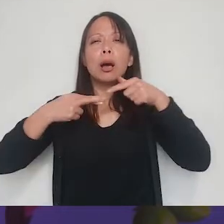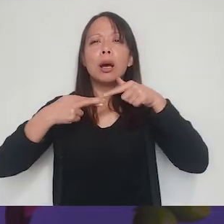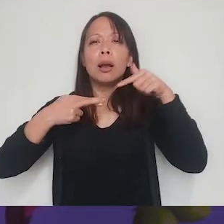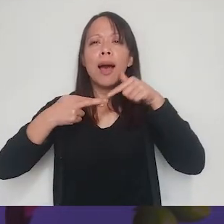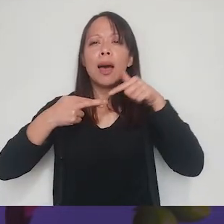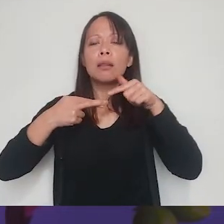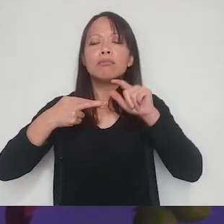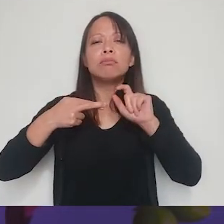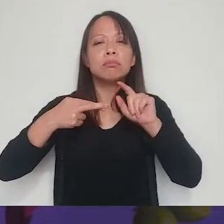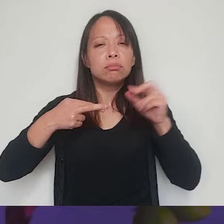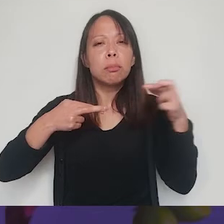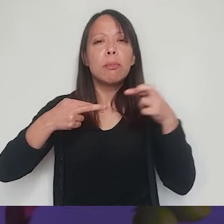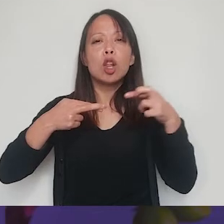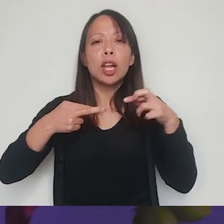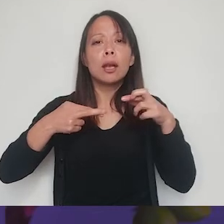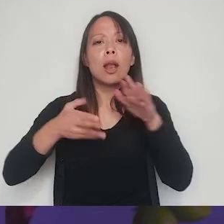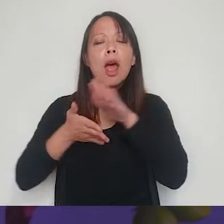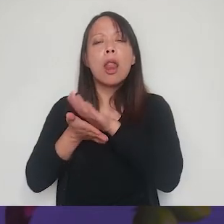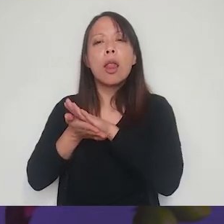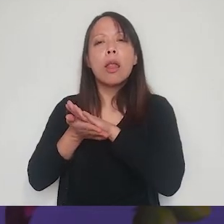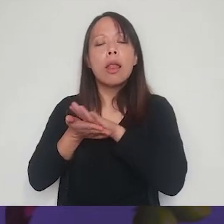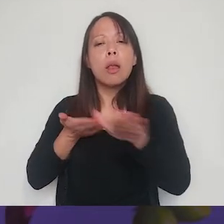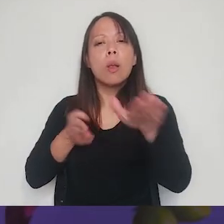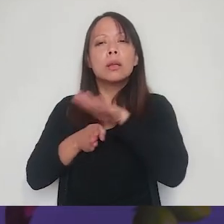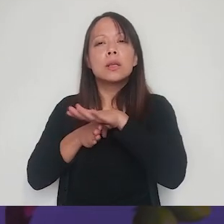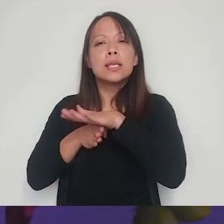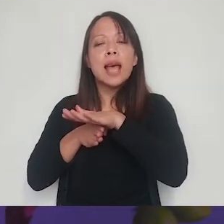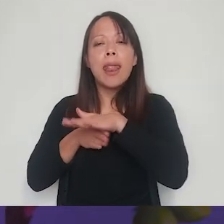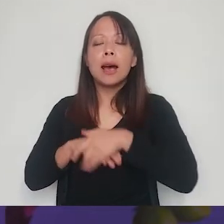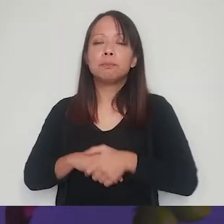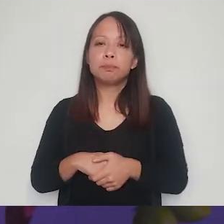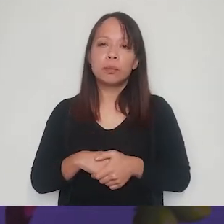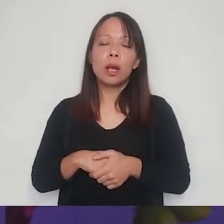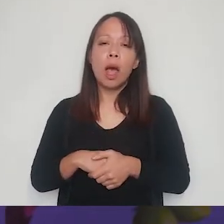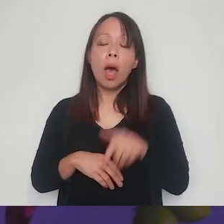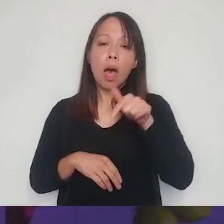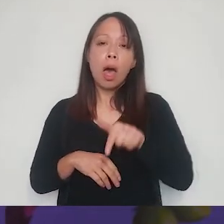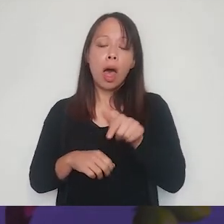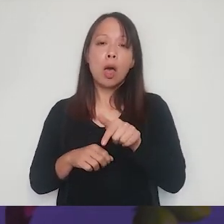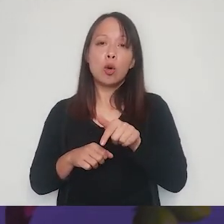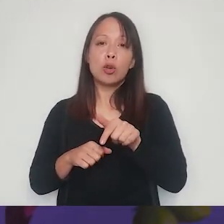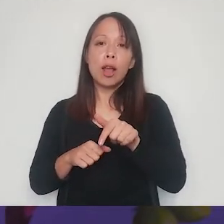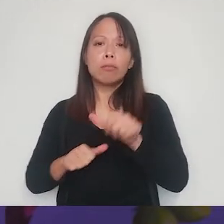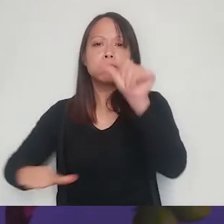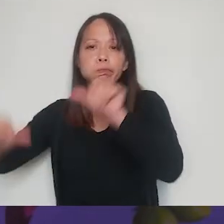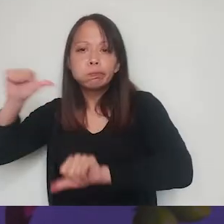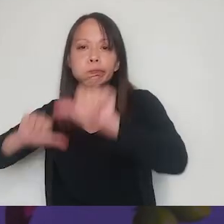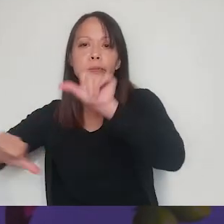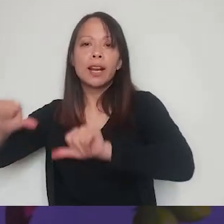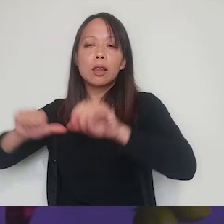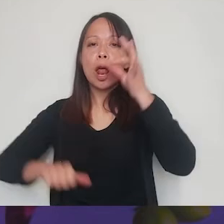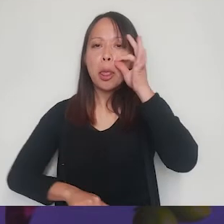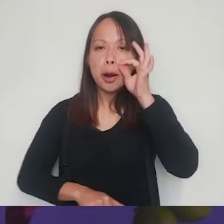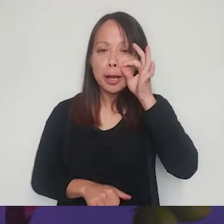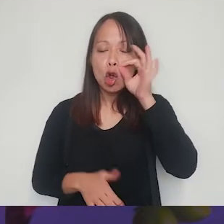la inclusión del exón 7 y la producción de la proteína sana. Entonces directamente decidimos ir a hacer experimentos